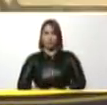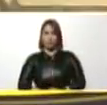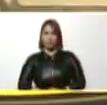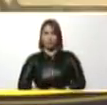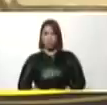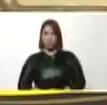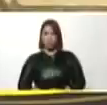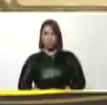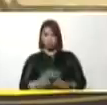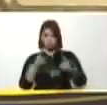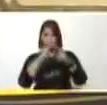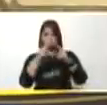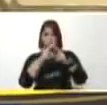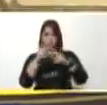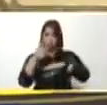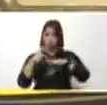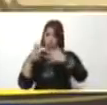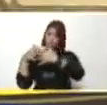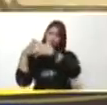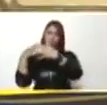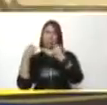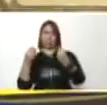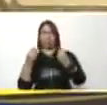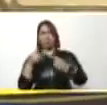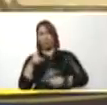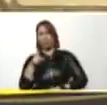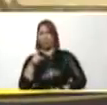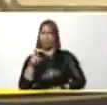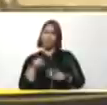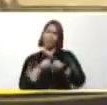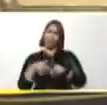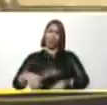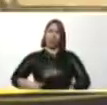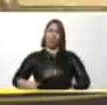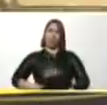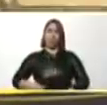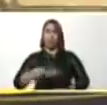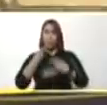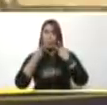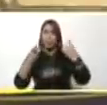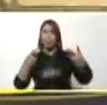Lo reconoce el gobierno de Estados Unidos como una gracia en su comunicado oficial.